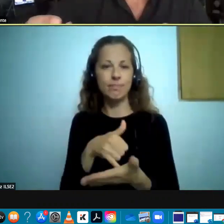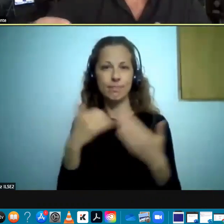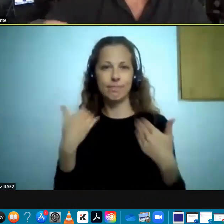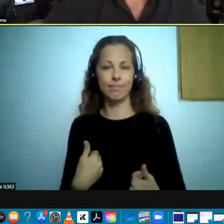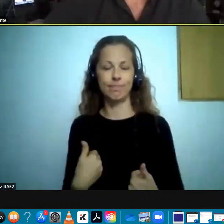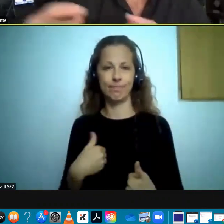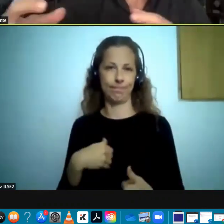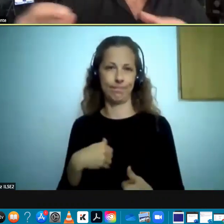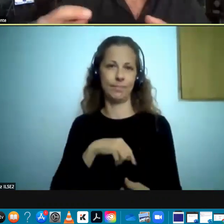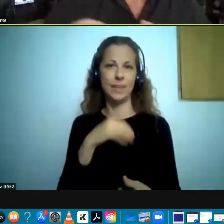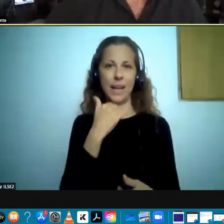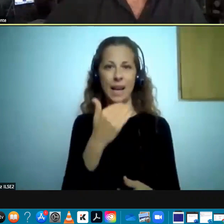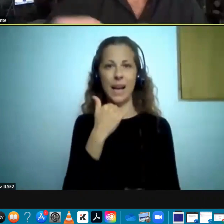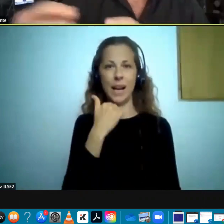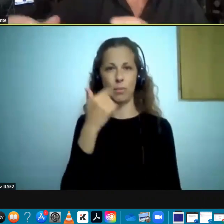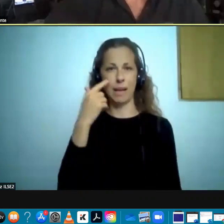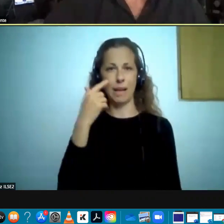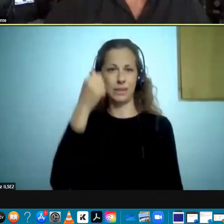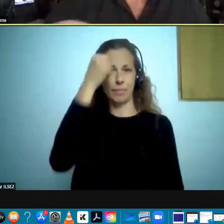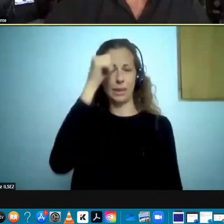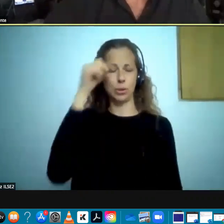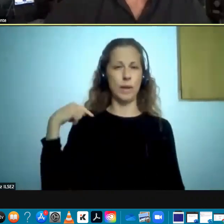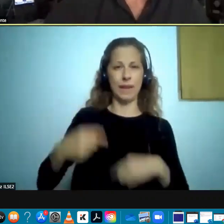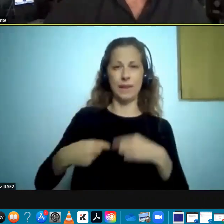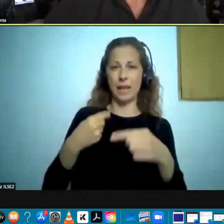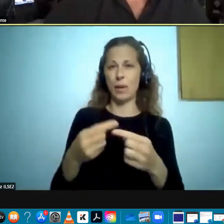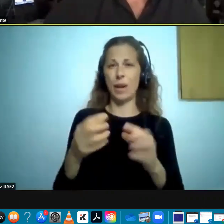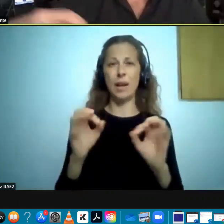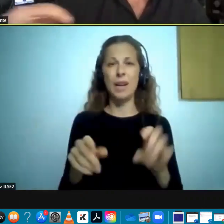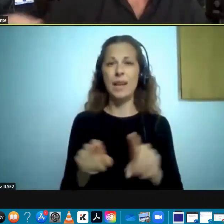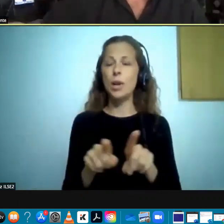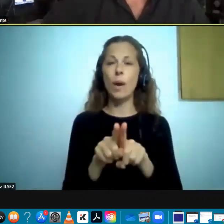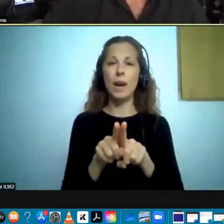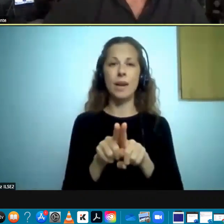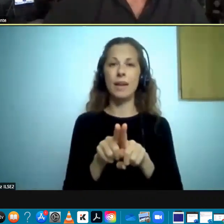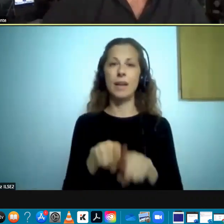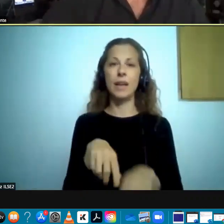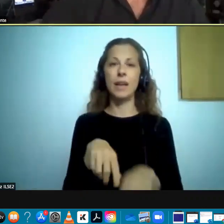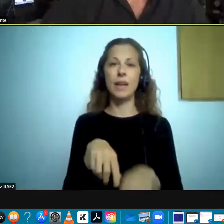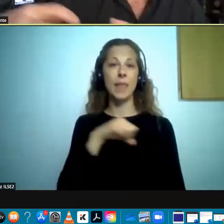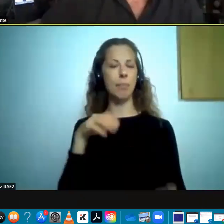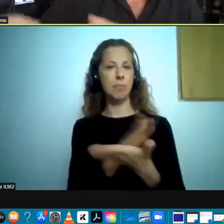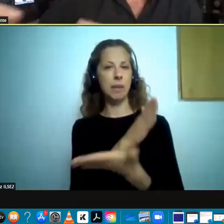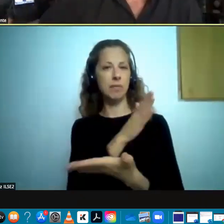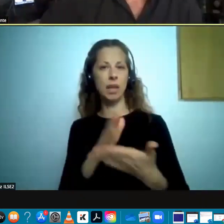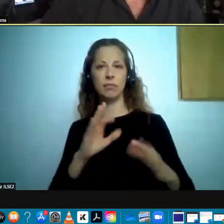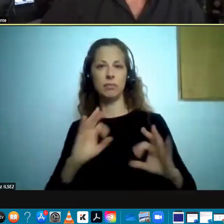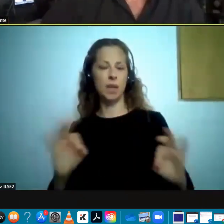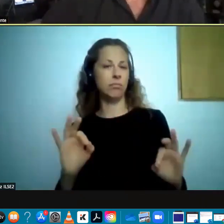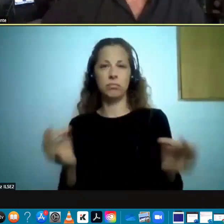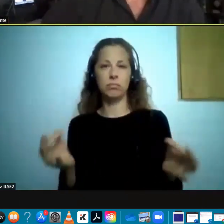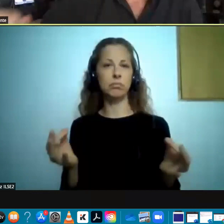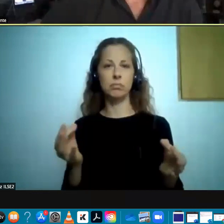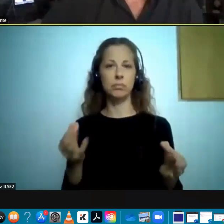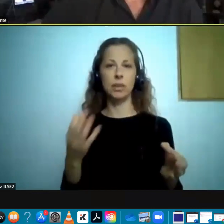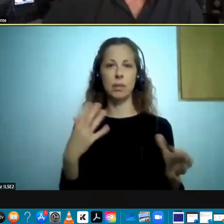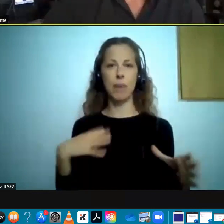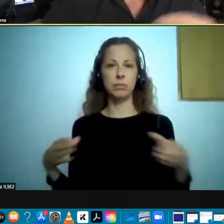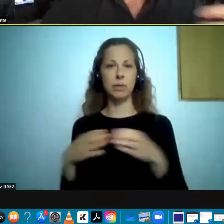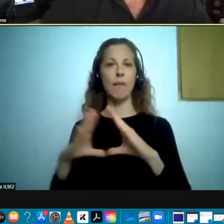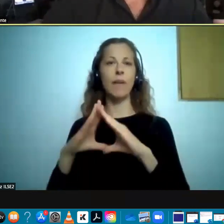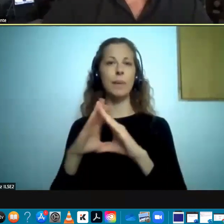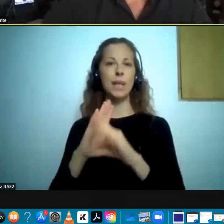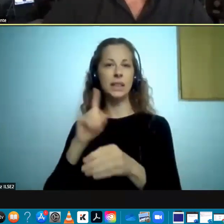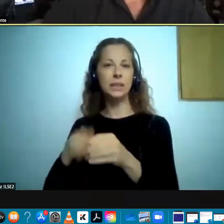por la masculinidad tradicional. No hay una posición independiente entre un hombre aliado feminista, un hombre por la